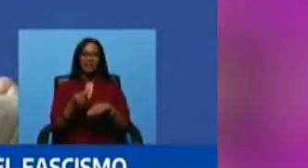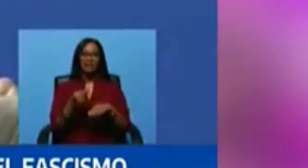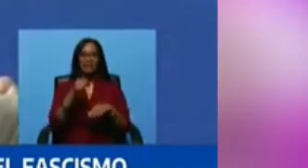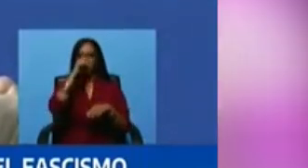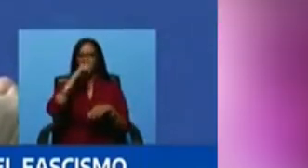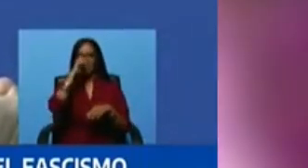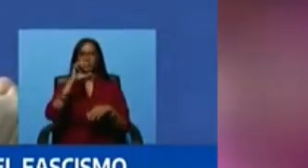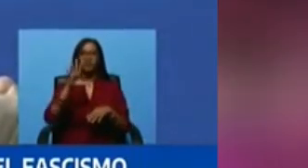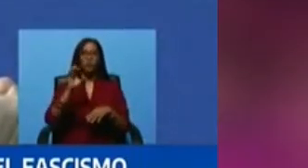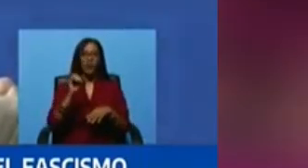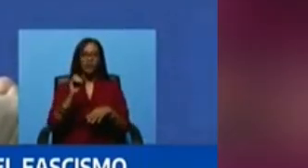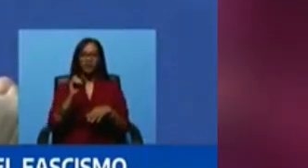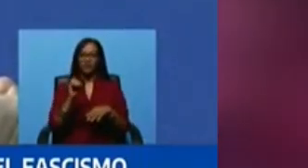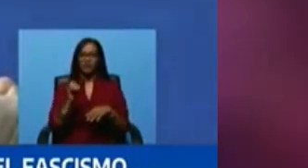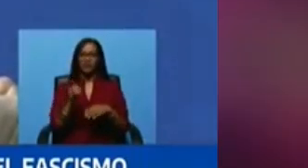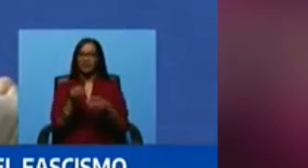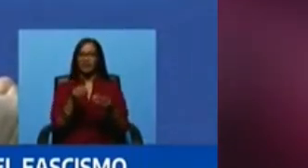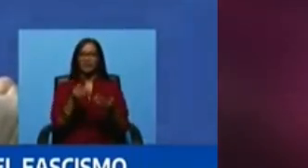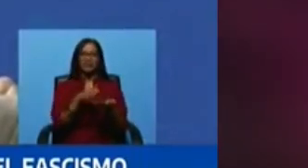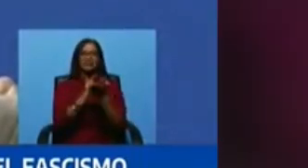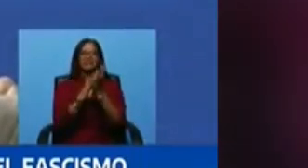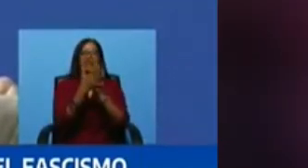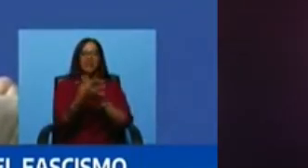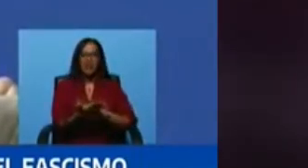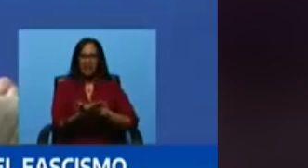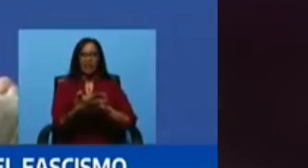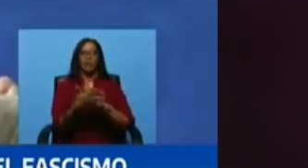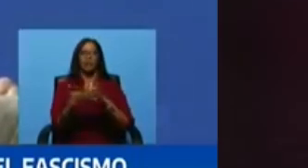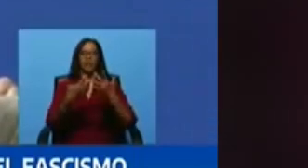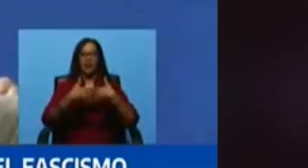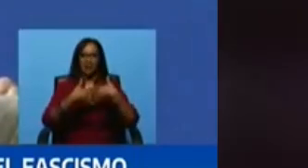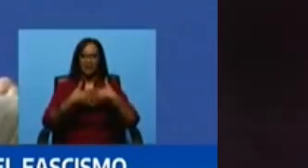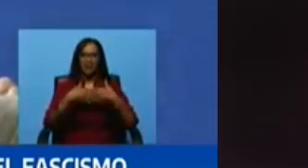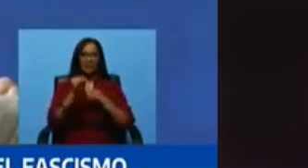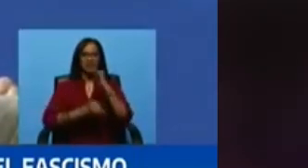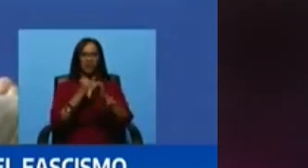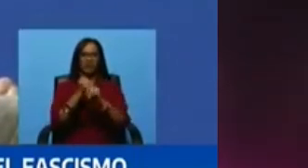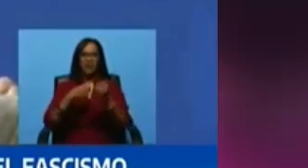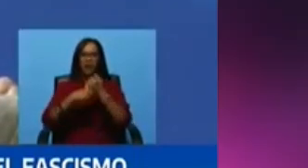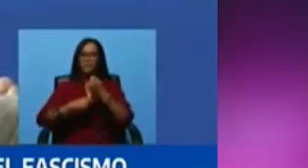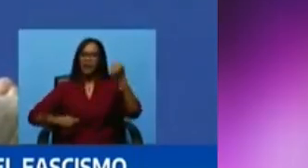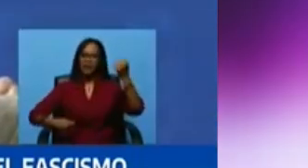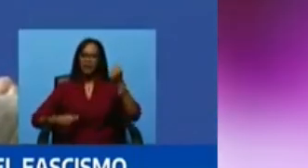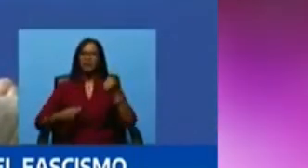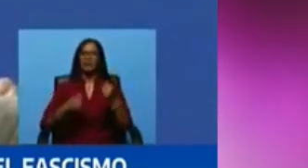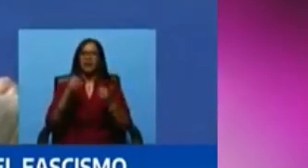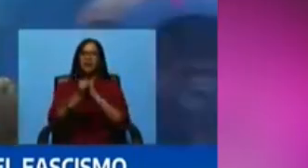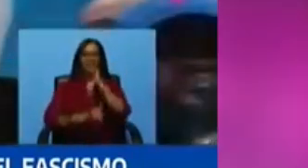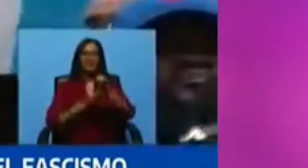y se le fue la maquinaria de la Internacional de las Espadas, la Internacional de la Derecha,